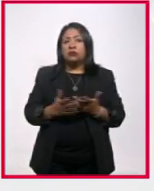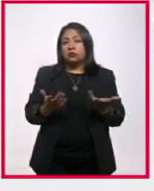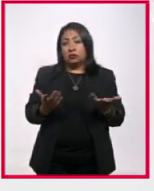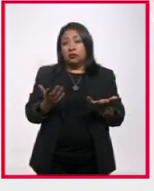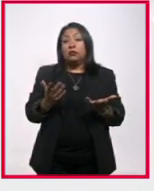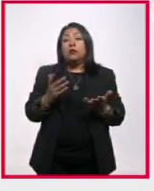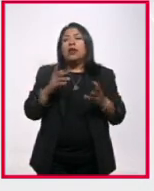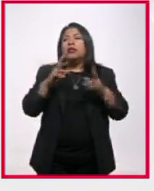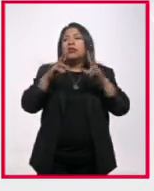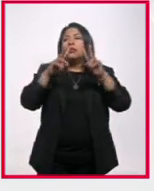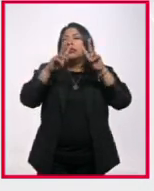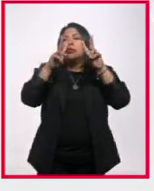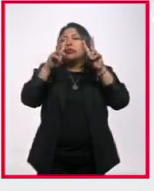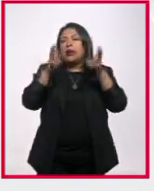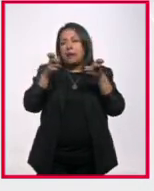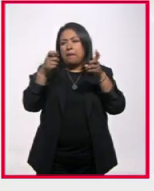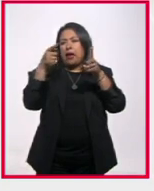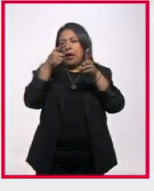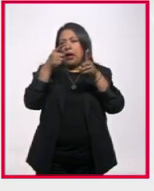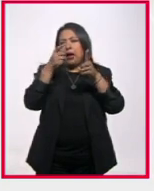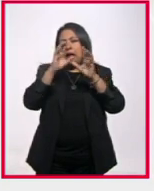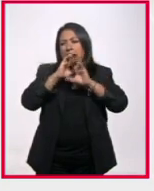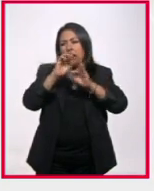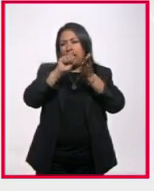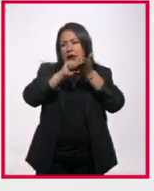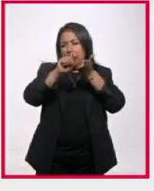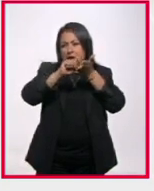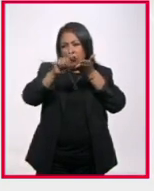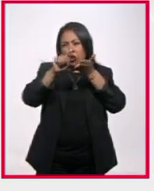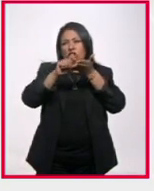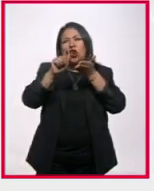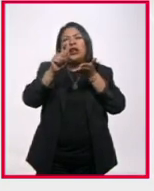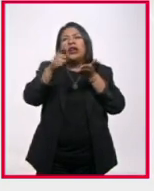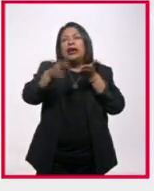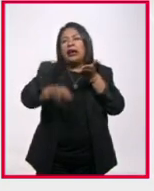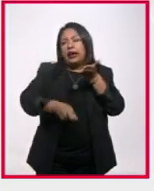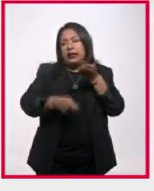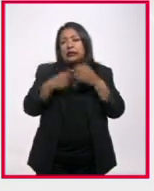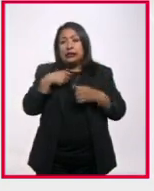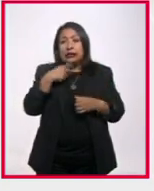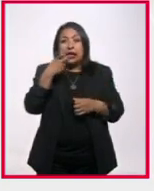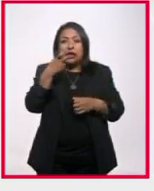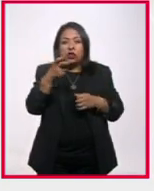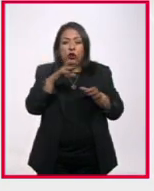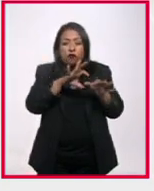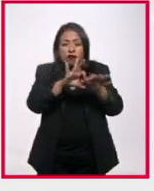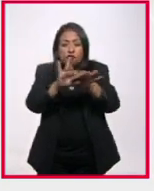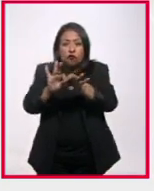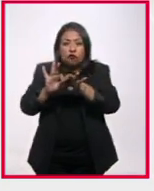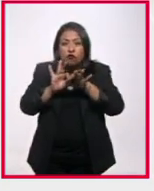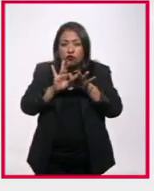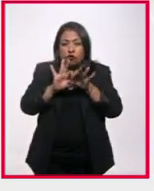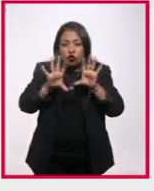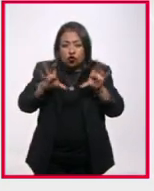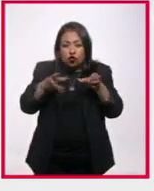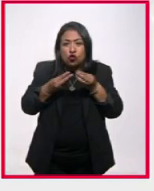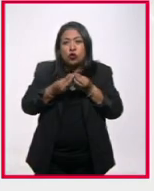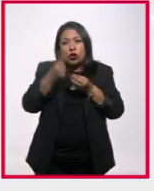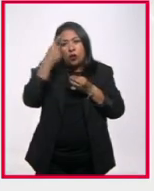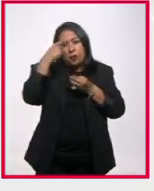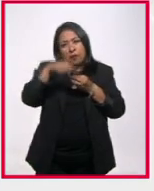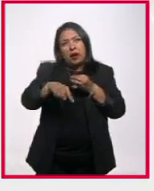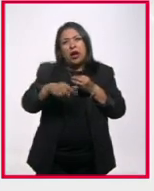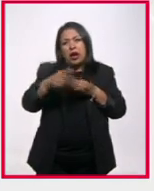De lo que tratan las letras y todo esto, la esencia es justo unificarnos, unirnos para